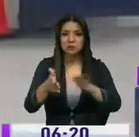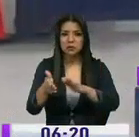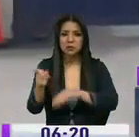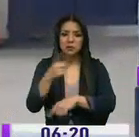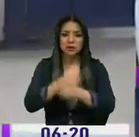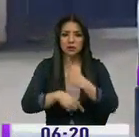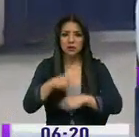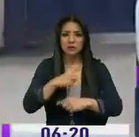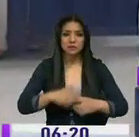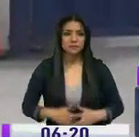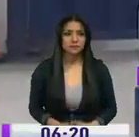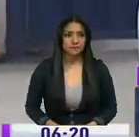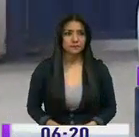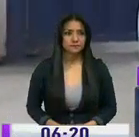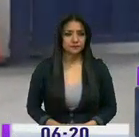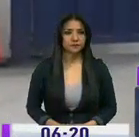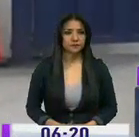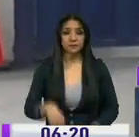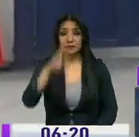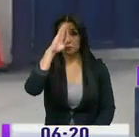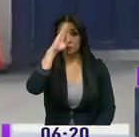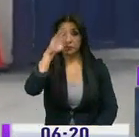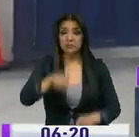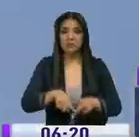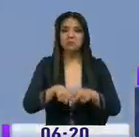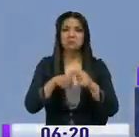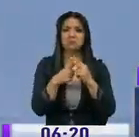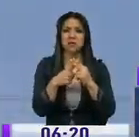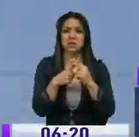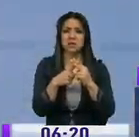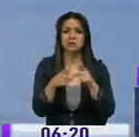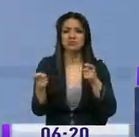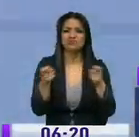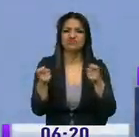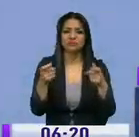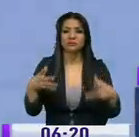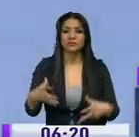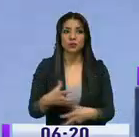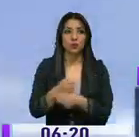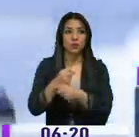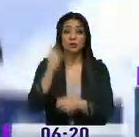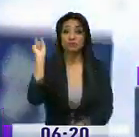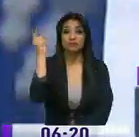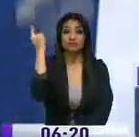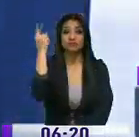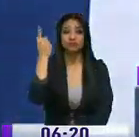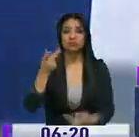El operativo de seguridad por parte de la policía se dio por tierra y aire.